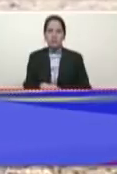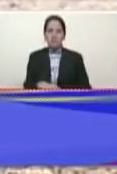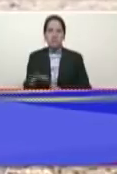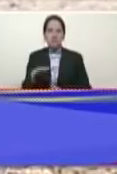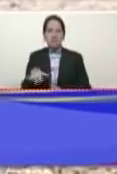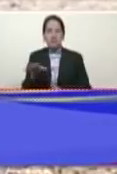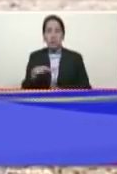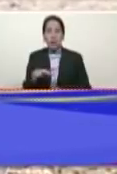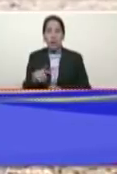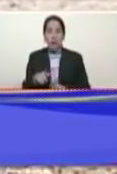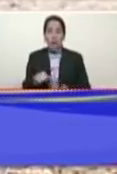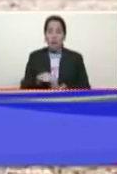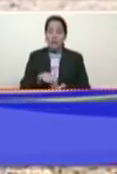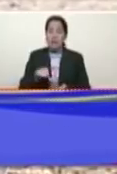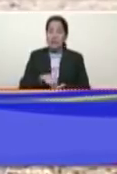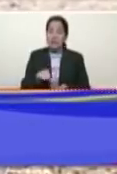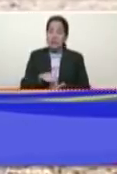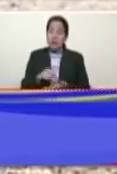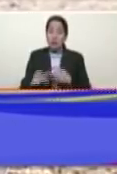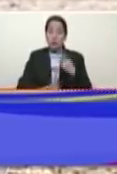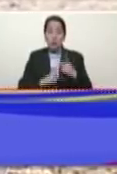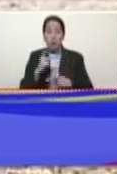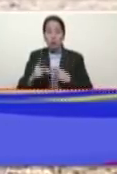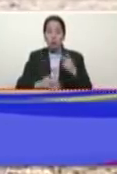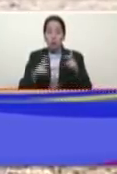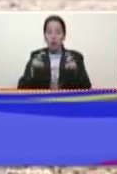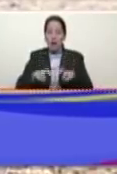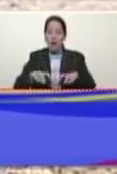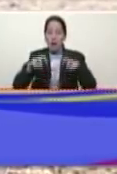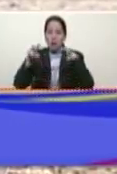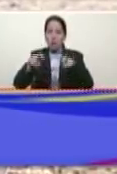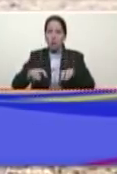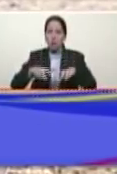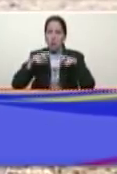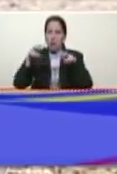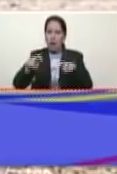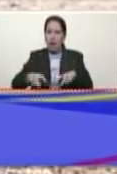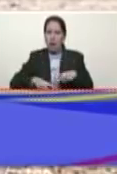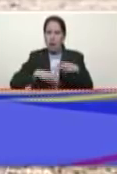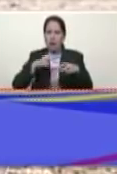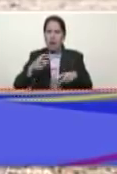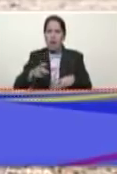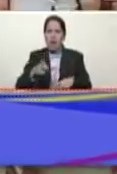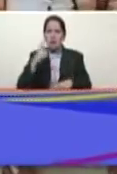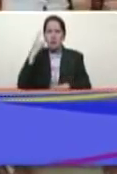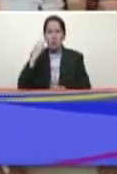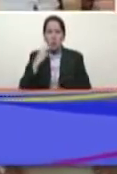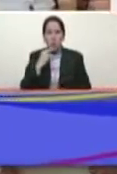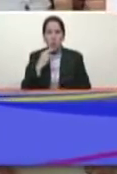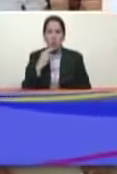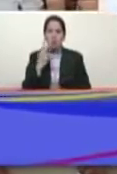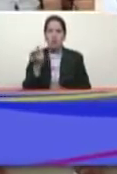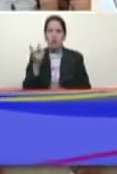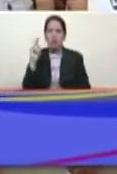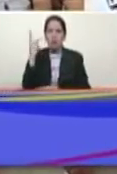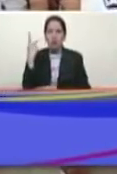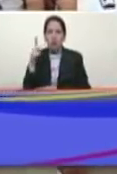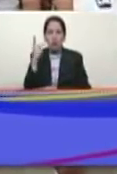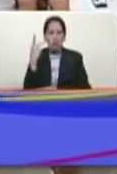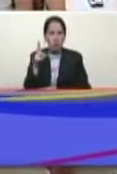de Producción Agrourbana Simón Bolívar, en la comuna La Chispa, parroquia Castor